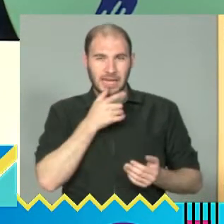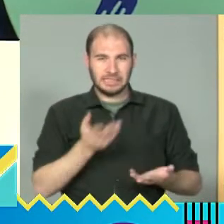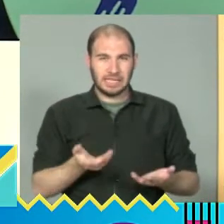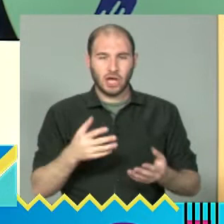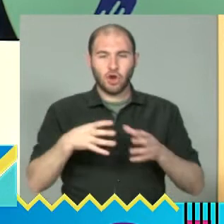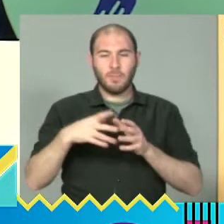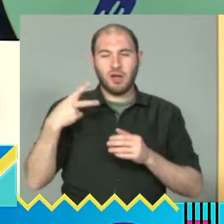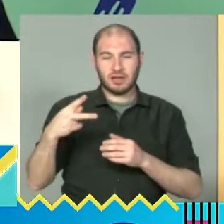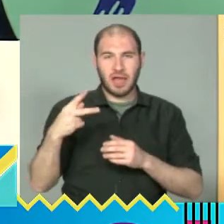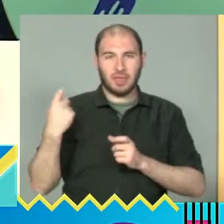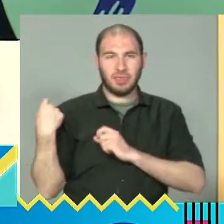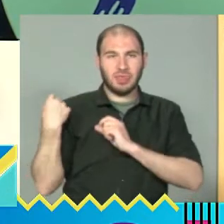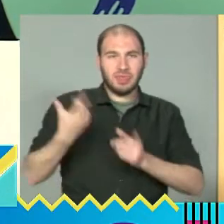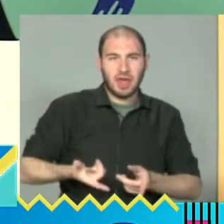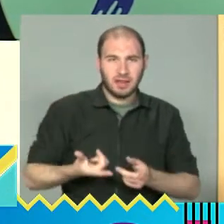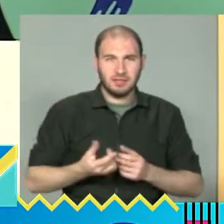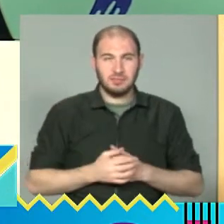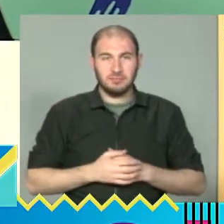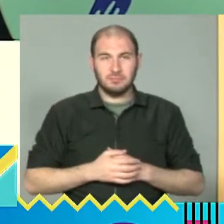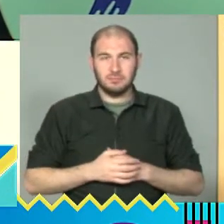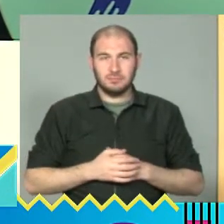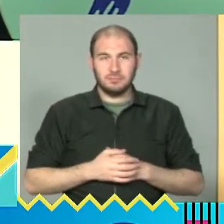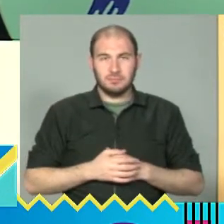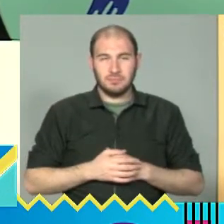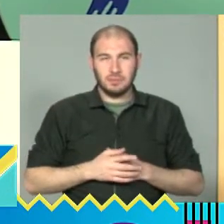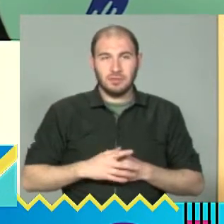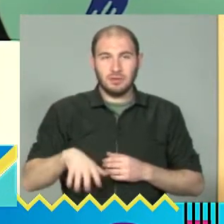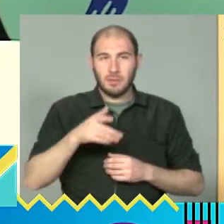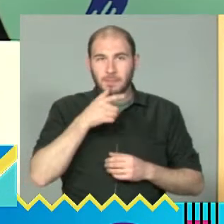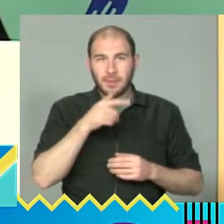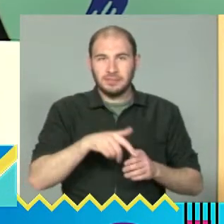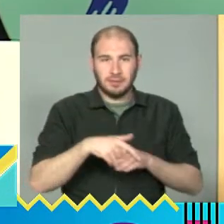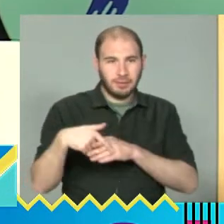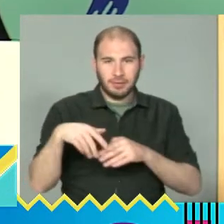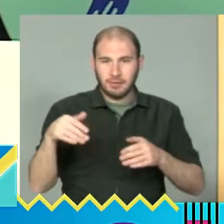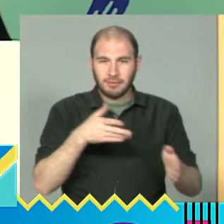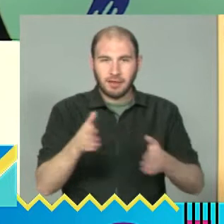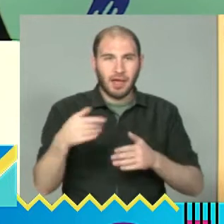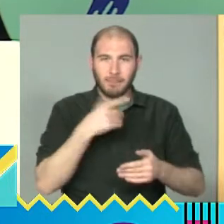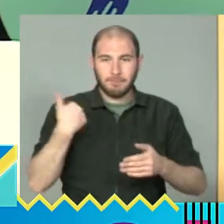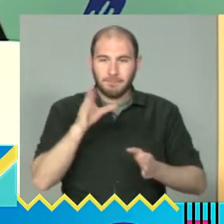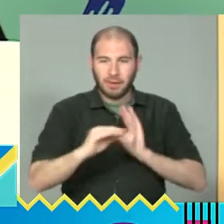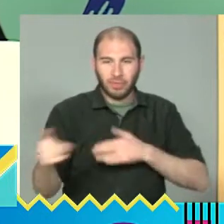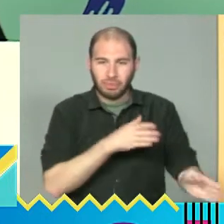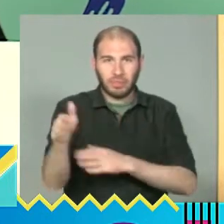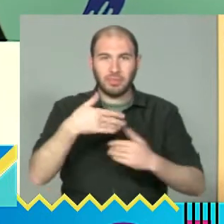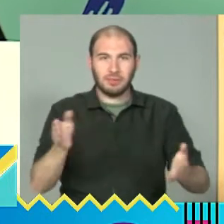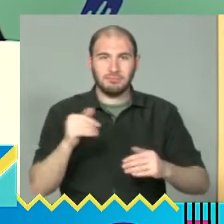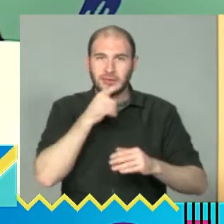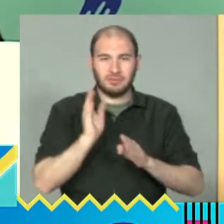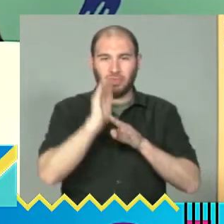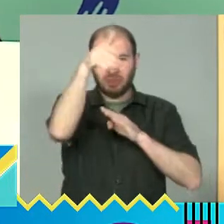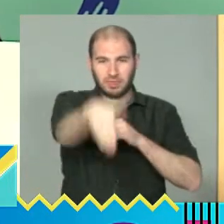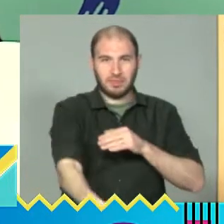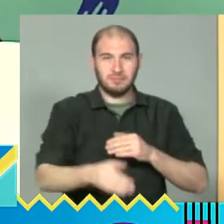el kirchnerismo dejó una diligencia con los caballos desbocados a una velocidad tremenda camino al